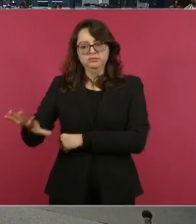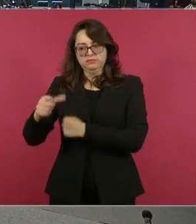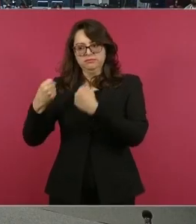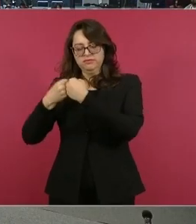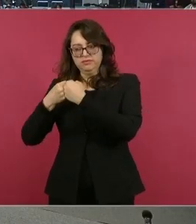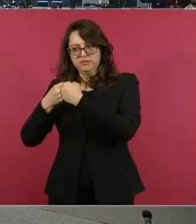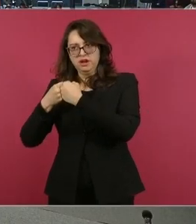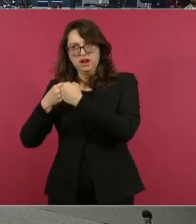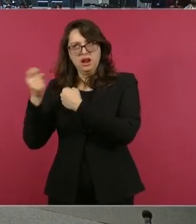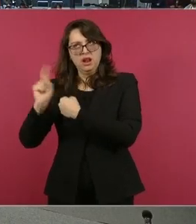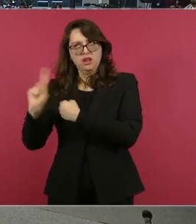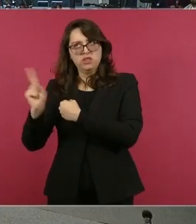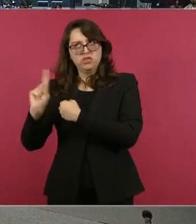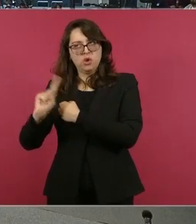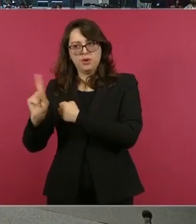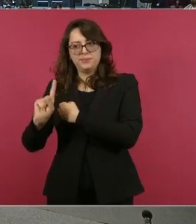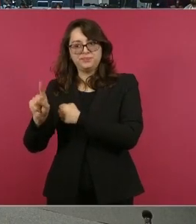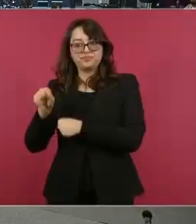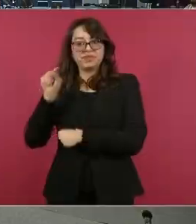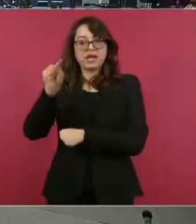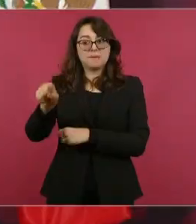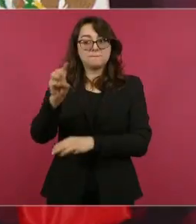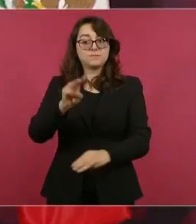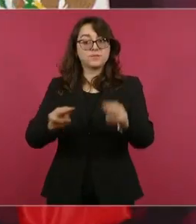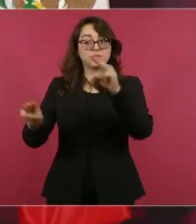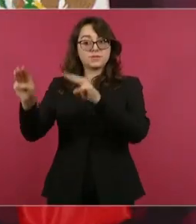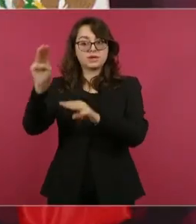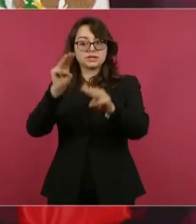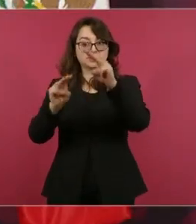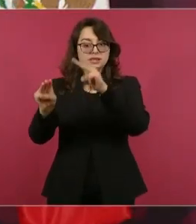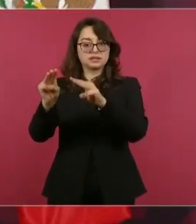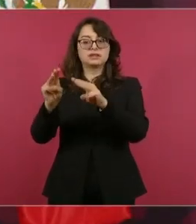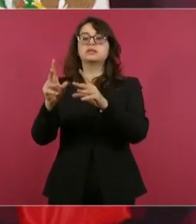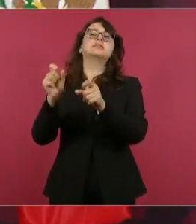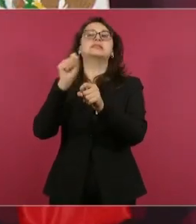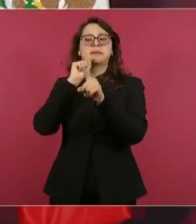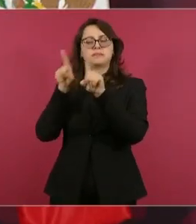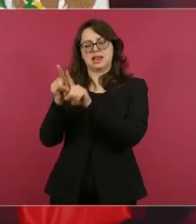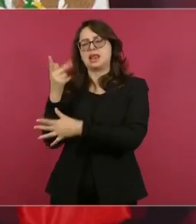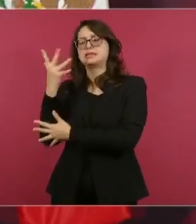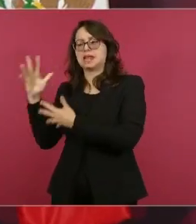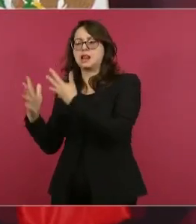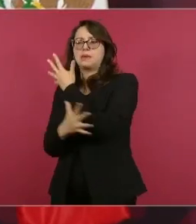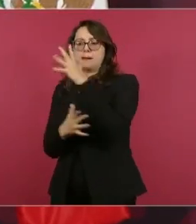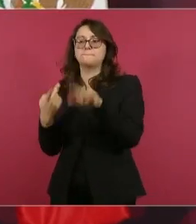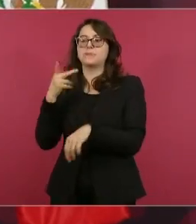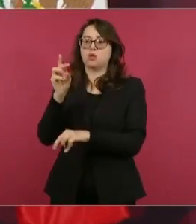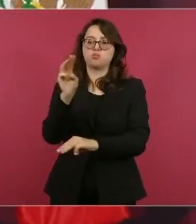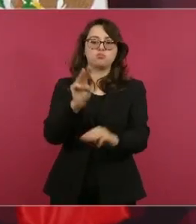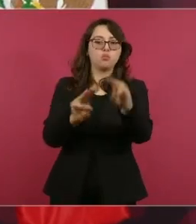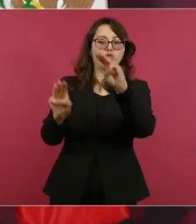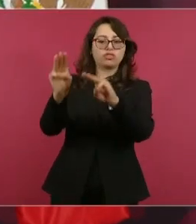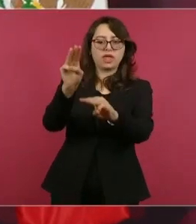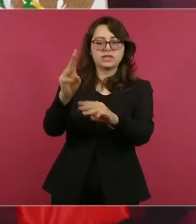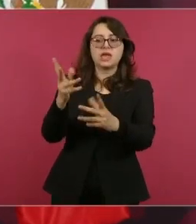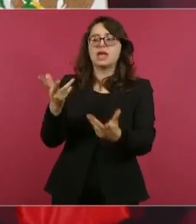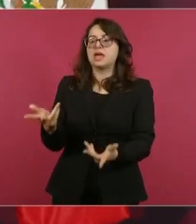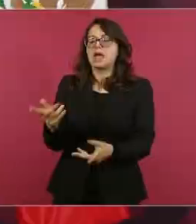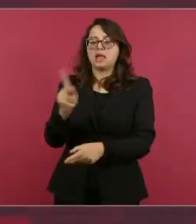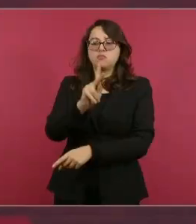Esa es la Lacandona, pero estoy hablando de la Sierra de Chiapas. Okay. Igual, también en la Lacandona, okay. También en Frontera